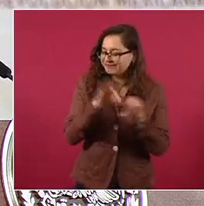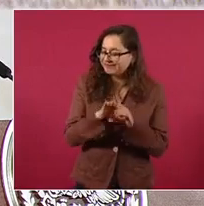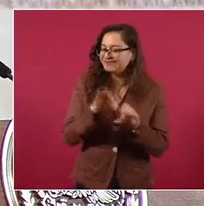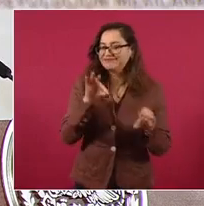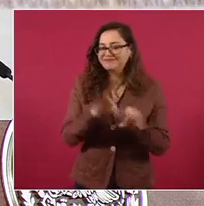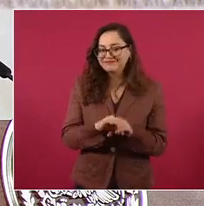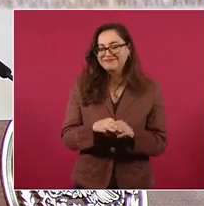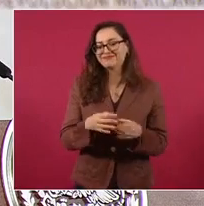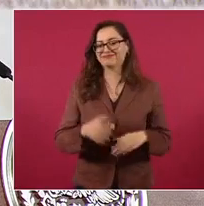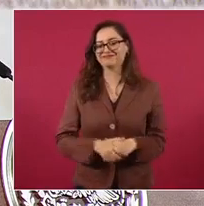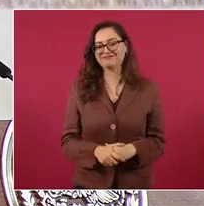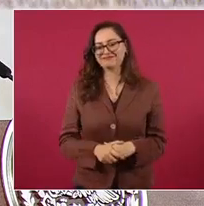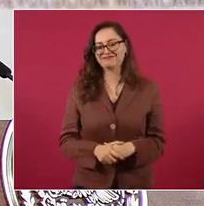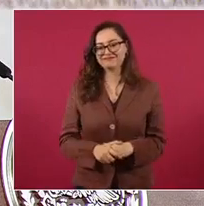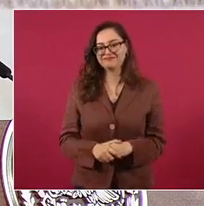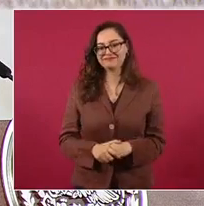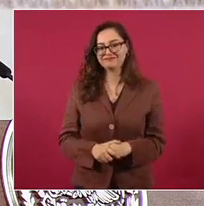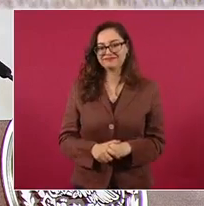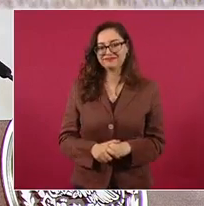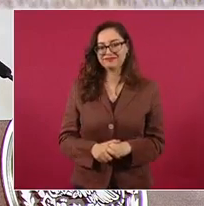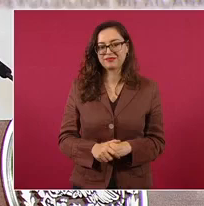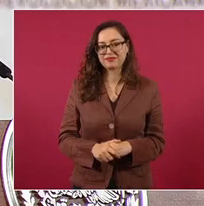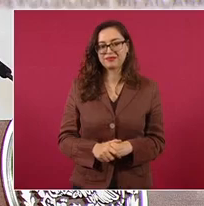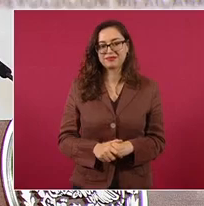Imagínense cómo está